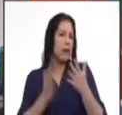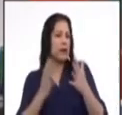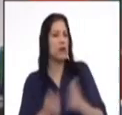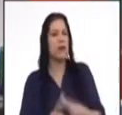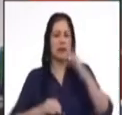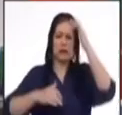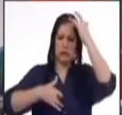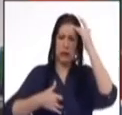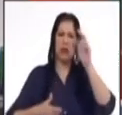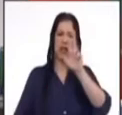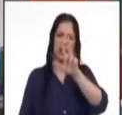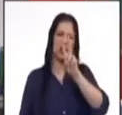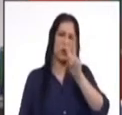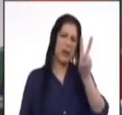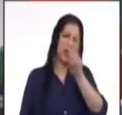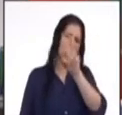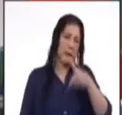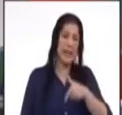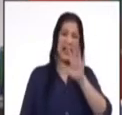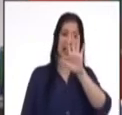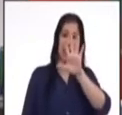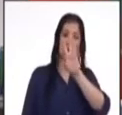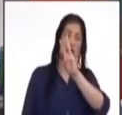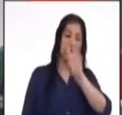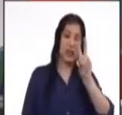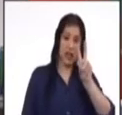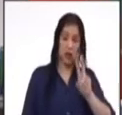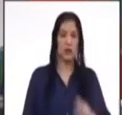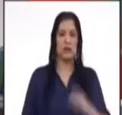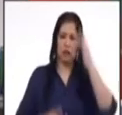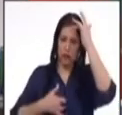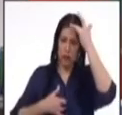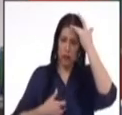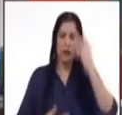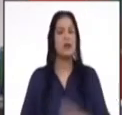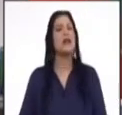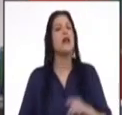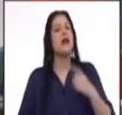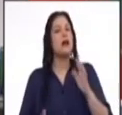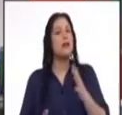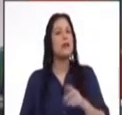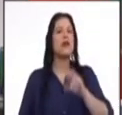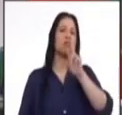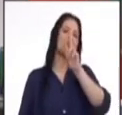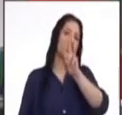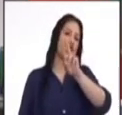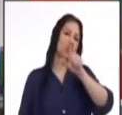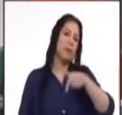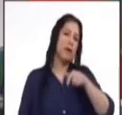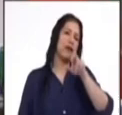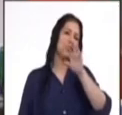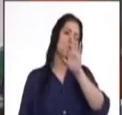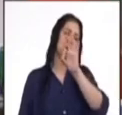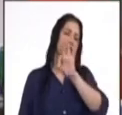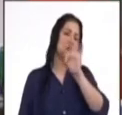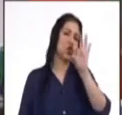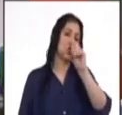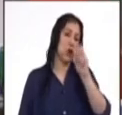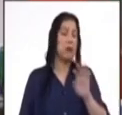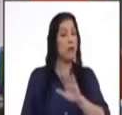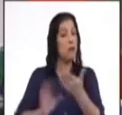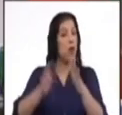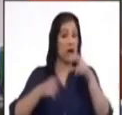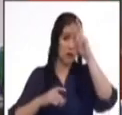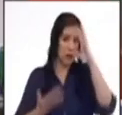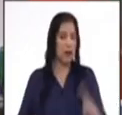casos llegó a 322.562, con un total de 2.909 defunciones. La mayor parte de